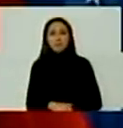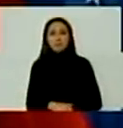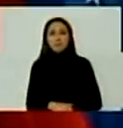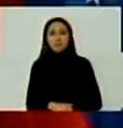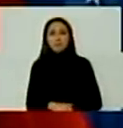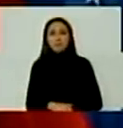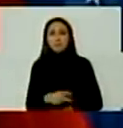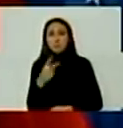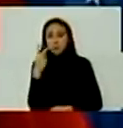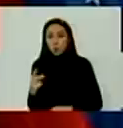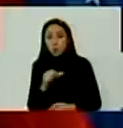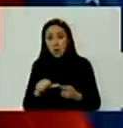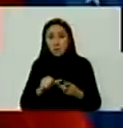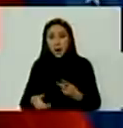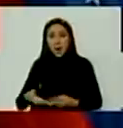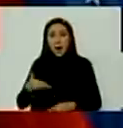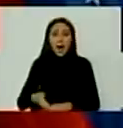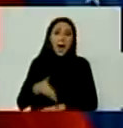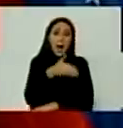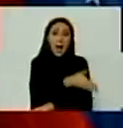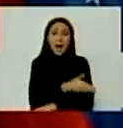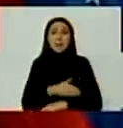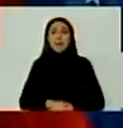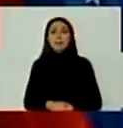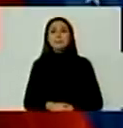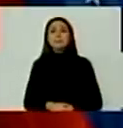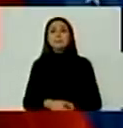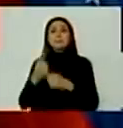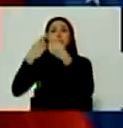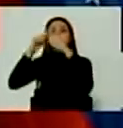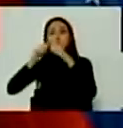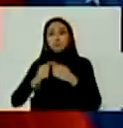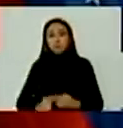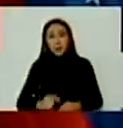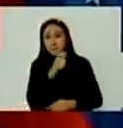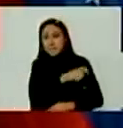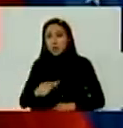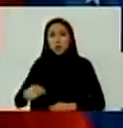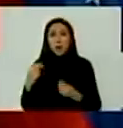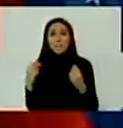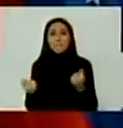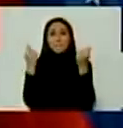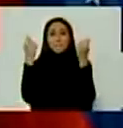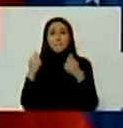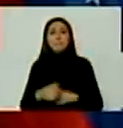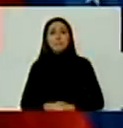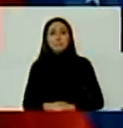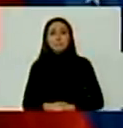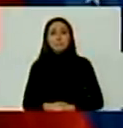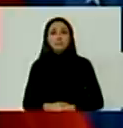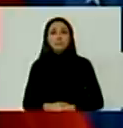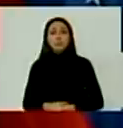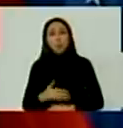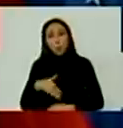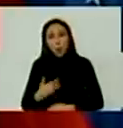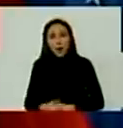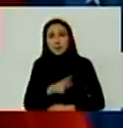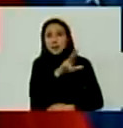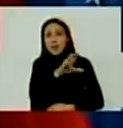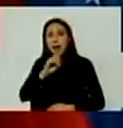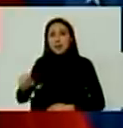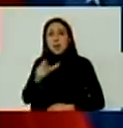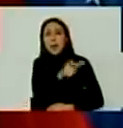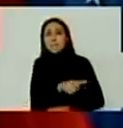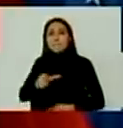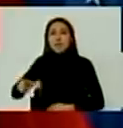semanas la cifra, si sumamos a los desaparecidos, pudo haber llegado a más de 300, porque si